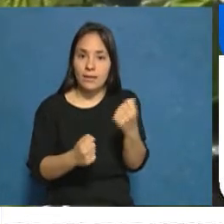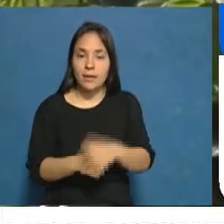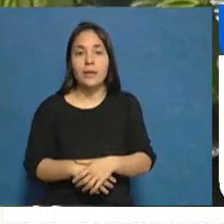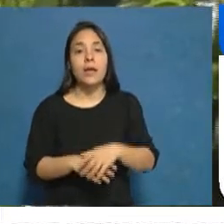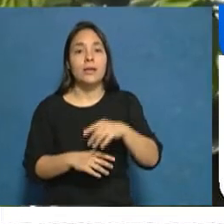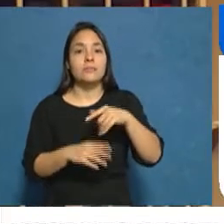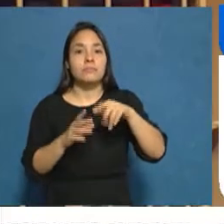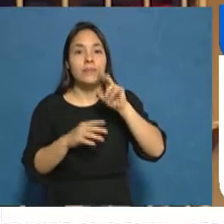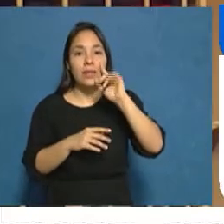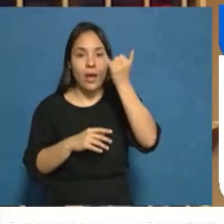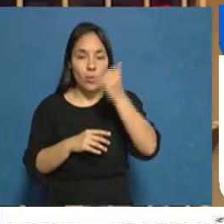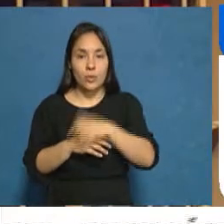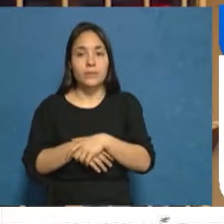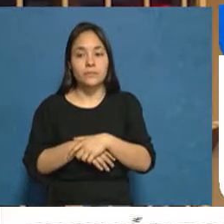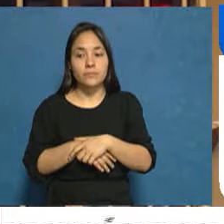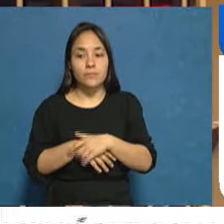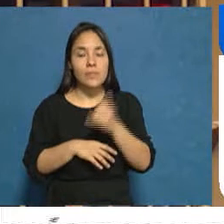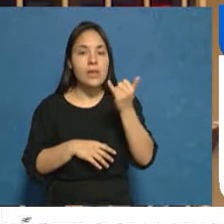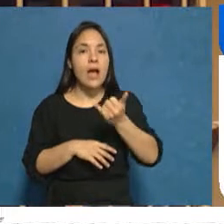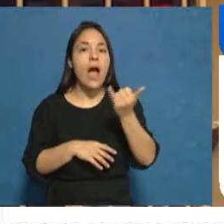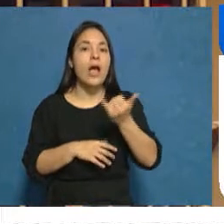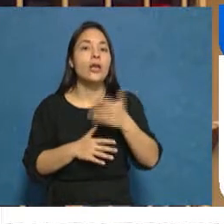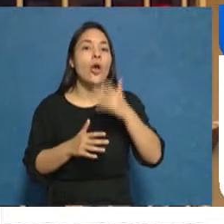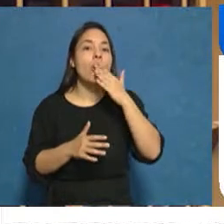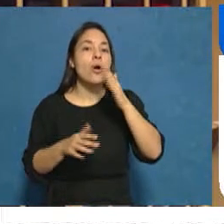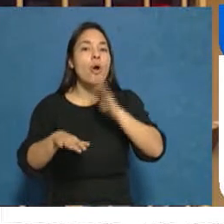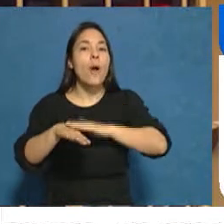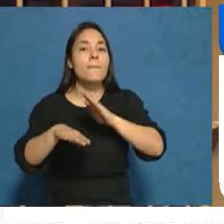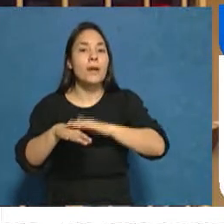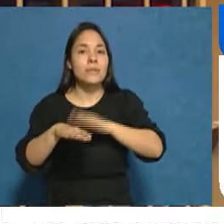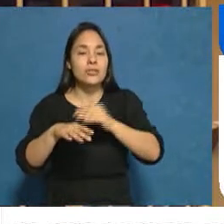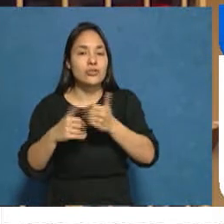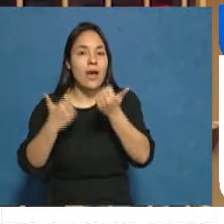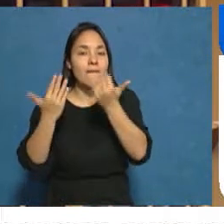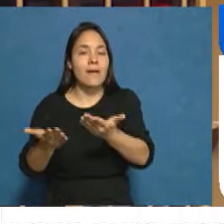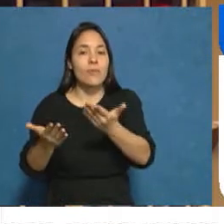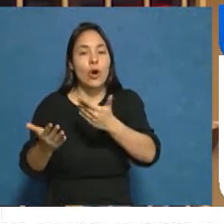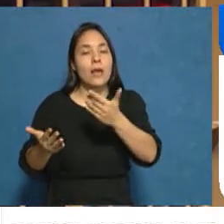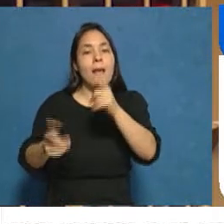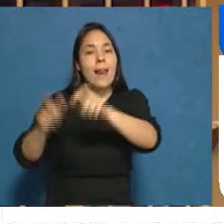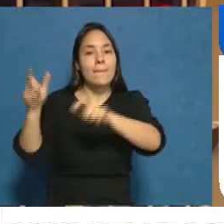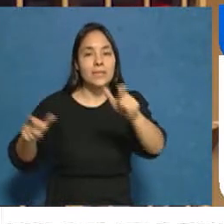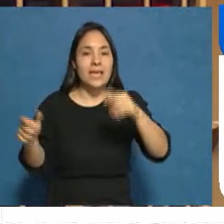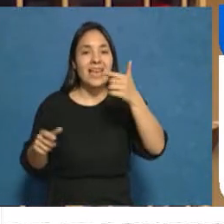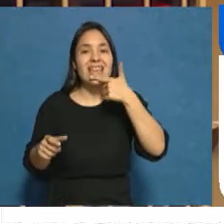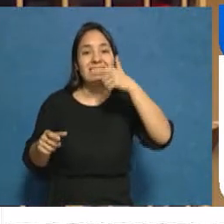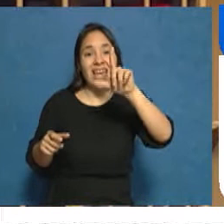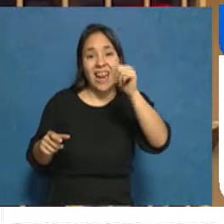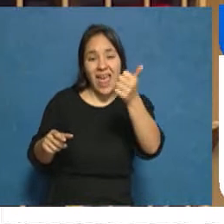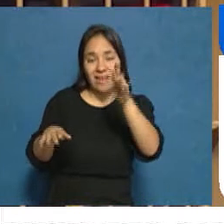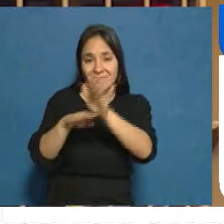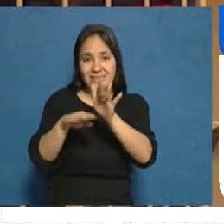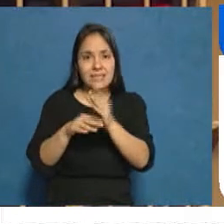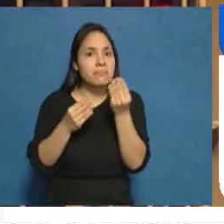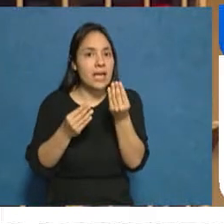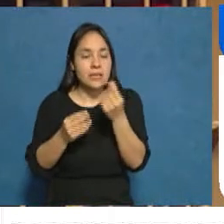más acentuada. Hay un compromiso de satisfacción hacia el cliente que se llama SLA, ¿sí?, donde las empresas cuando brinden un servicio